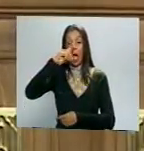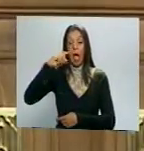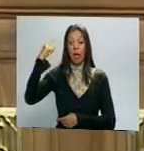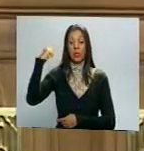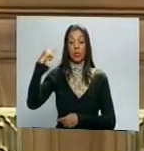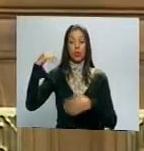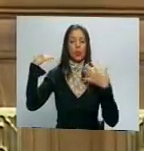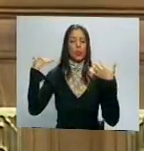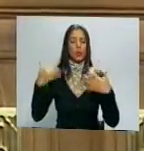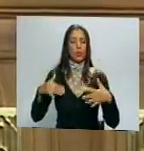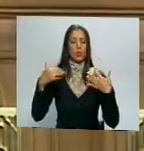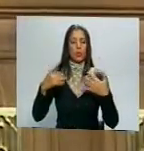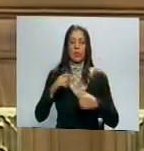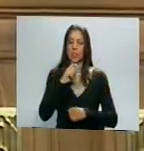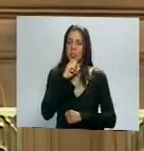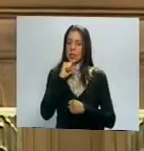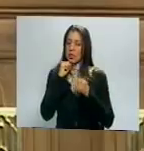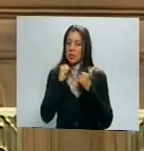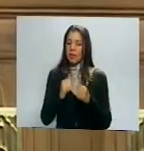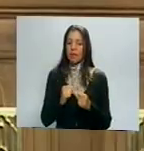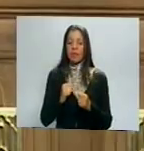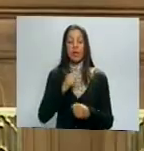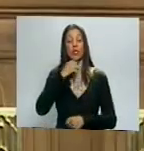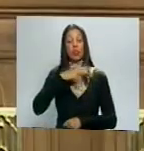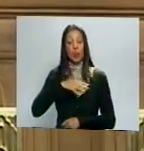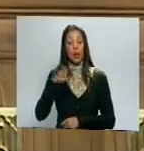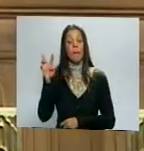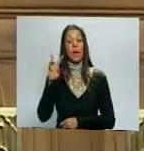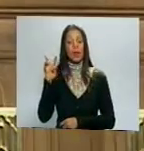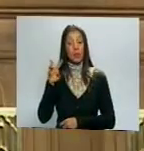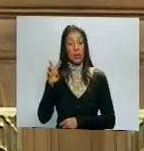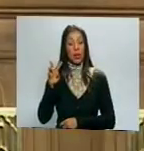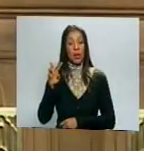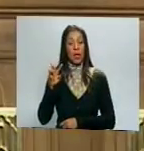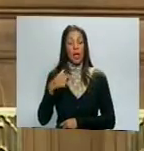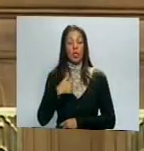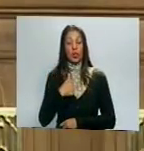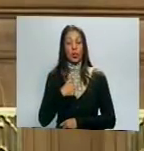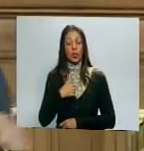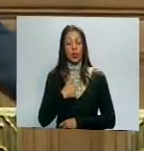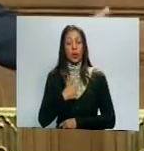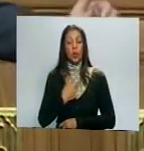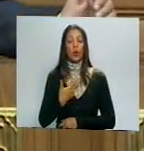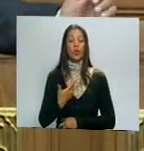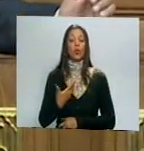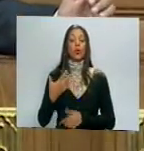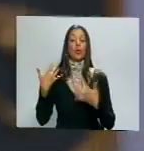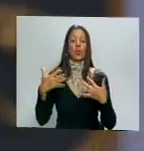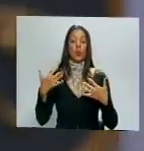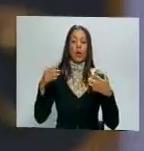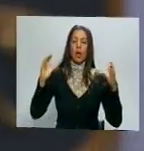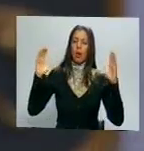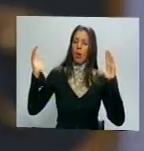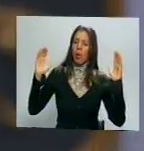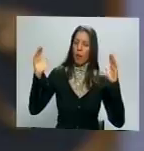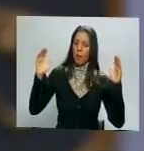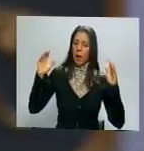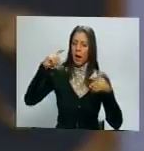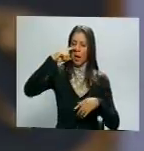duros de la historia política venezolana. Yo no tengo dudas en compararlo desde aquellos finales